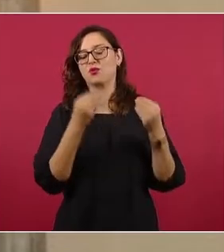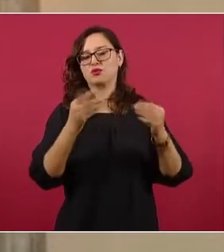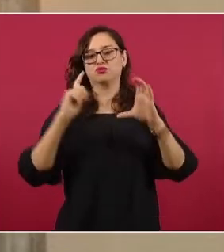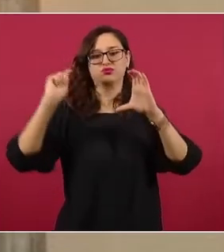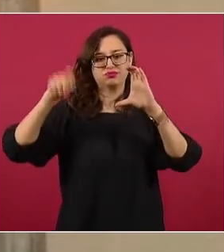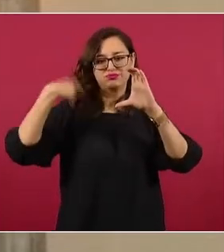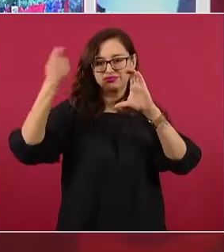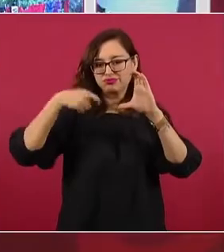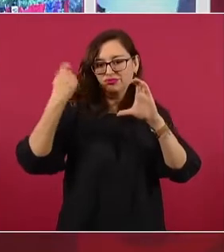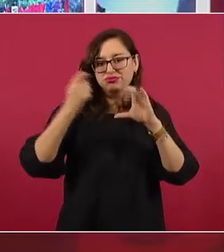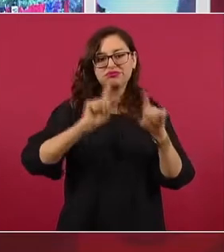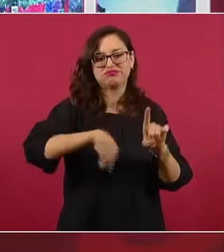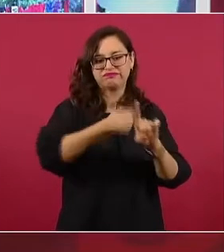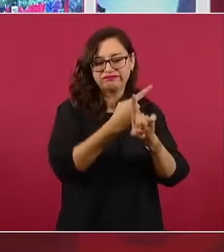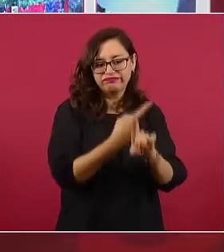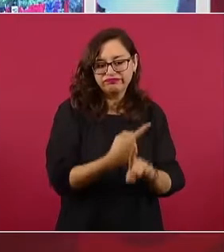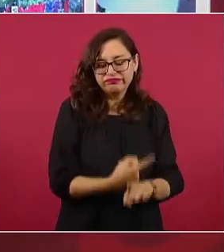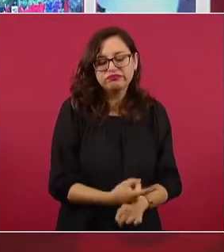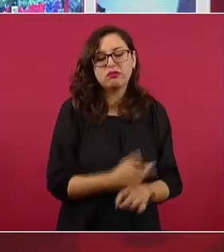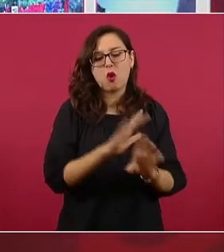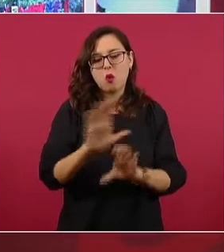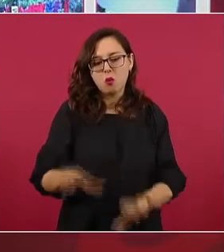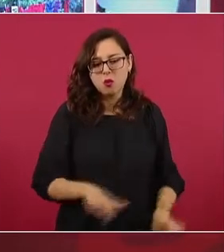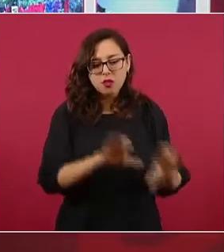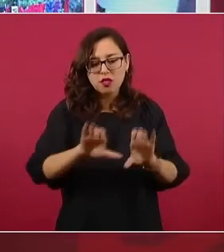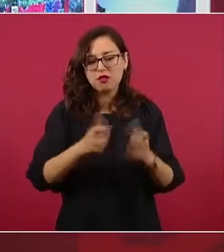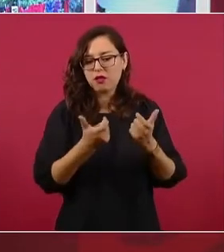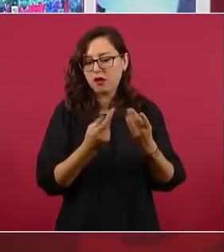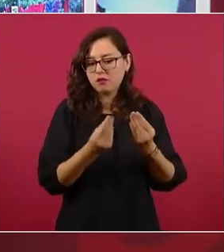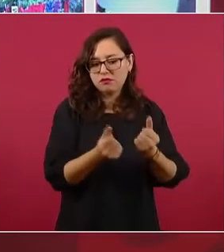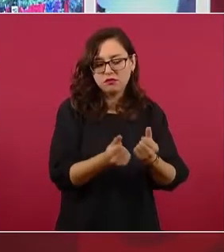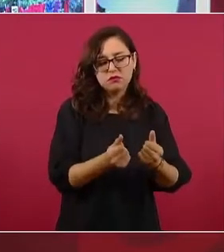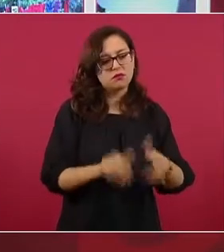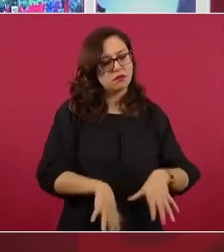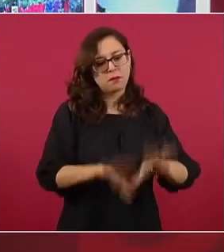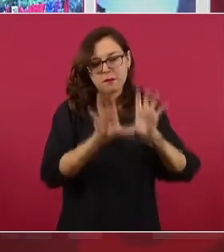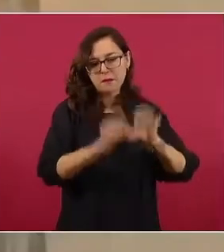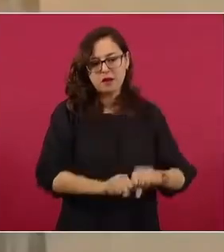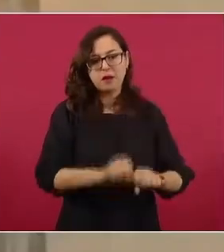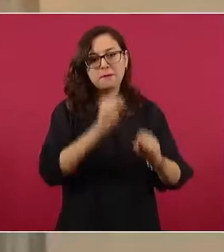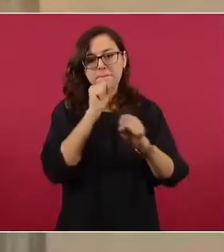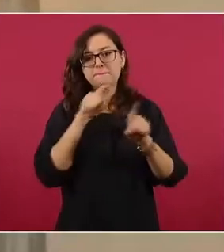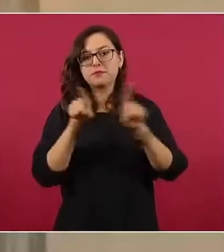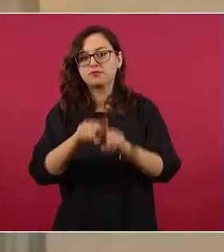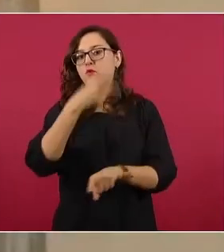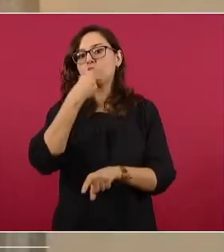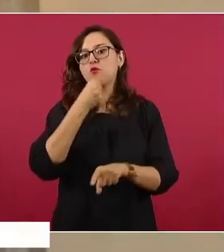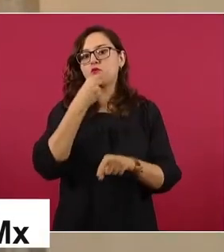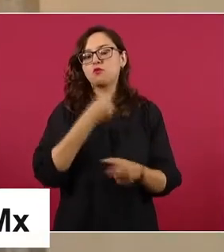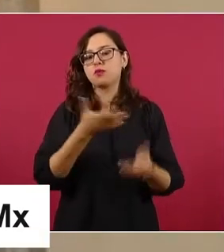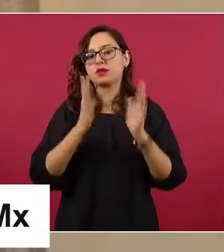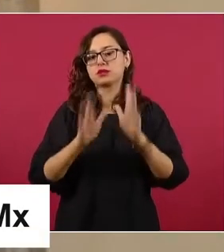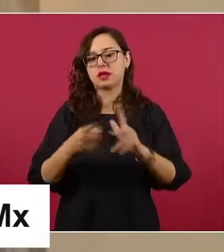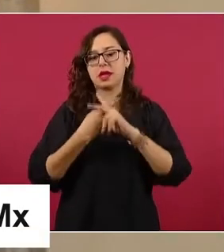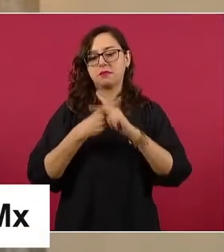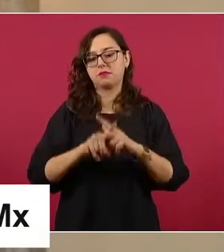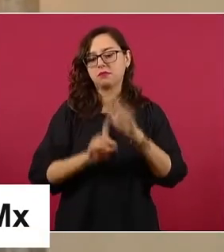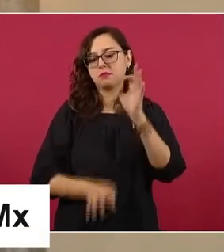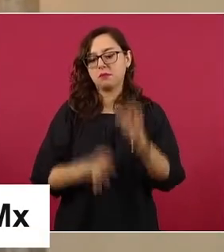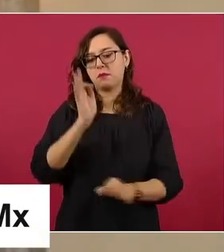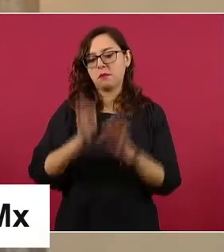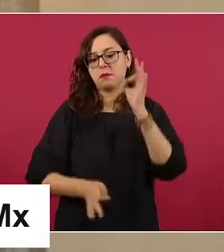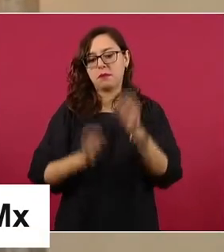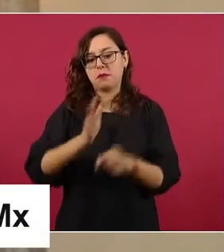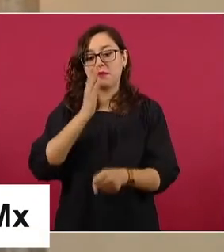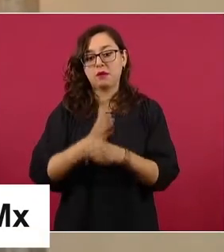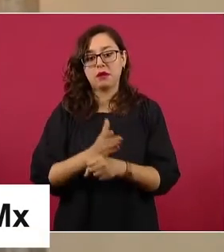equipos electrónicos y dinero en efectivo. Ya fue vinculado a proceso penal y se continúa la investigación para